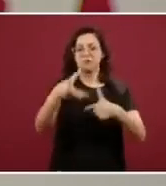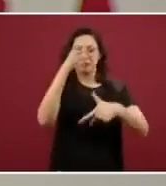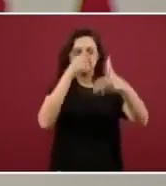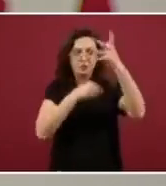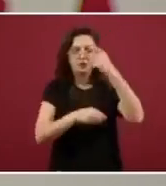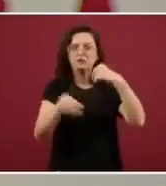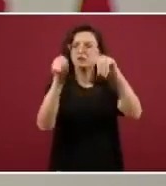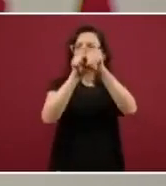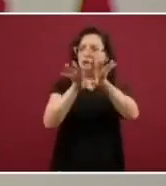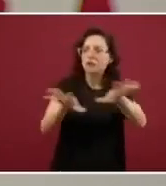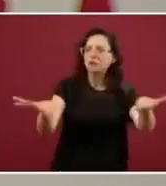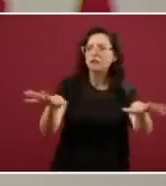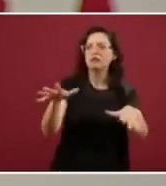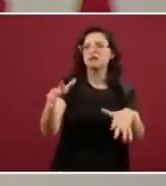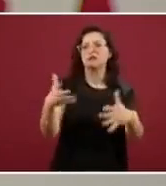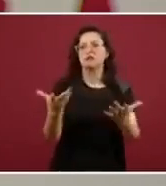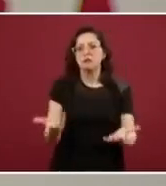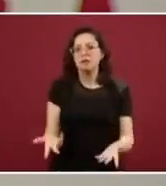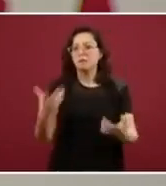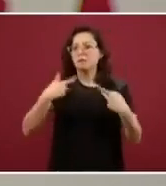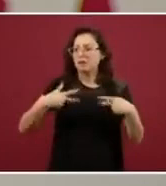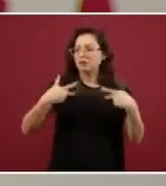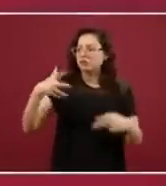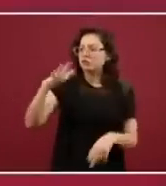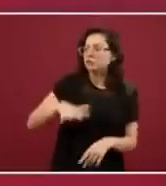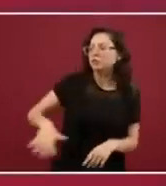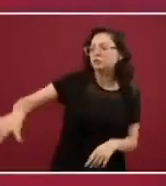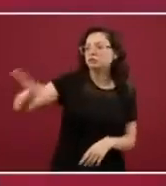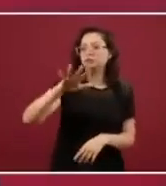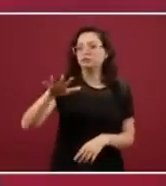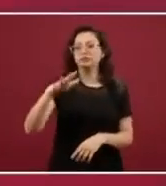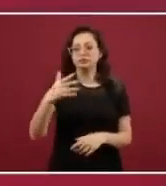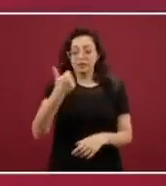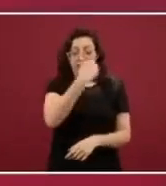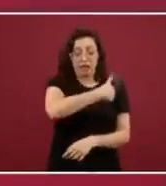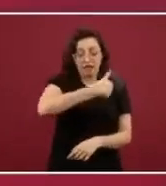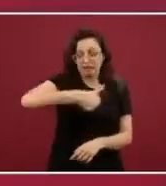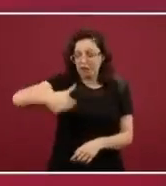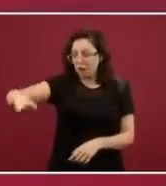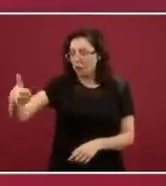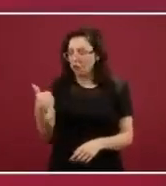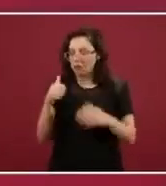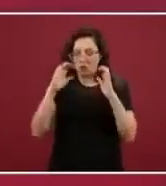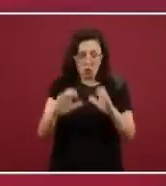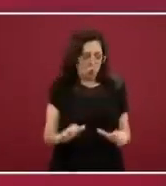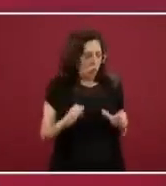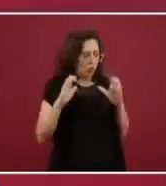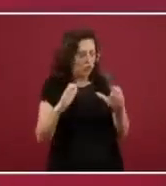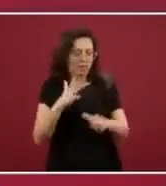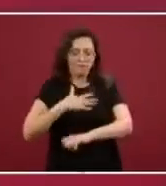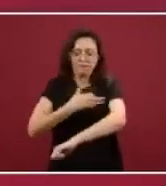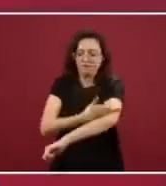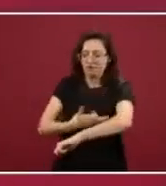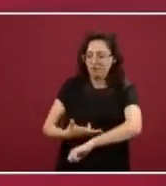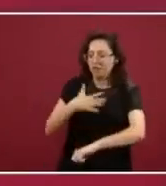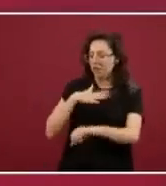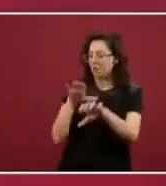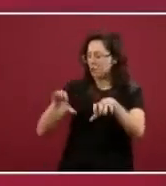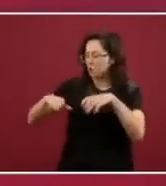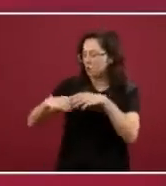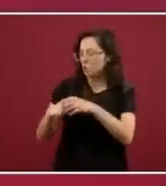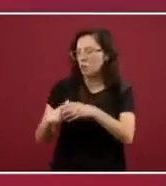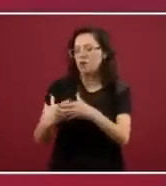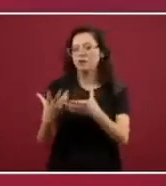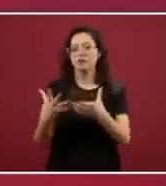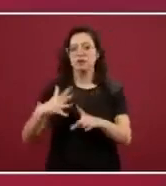y debe responder para cuidarse a sí mismo cada persona, cuidar a sus cercanos, a su comunidad y a la sociedad